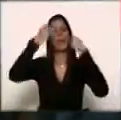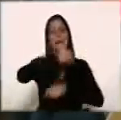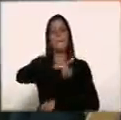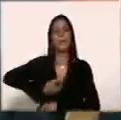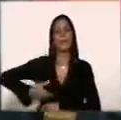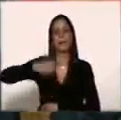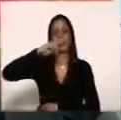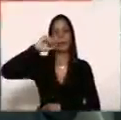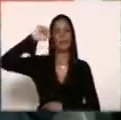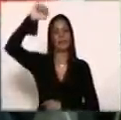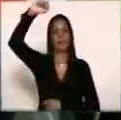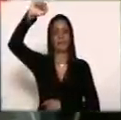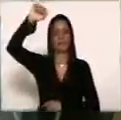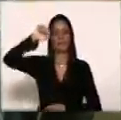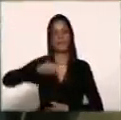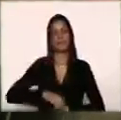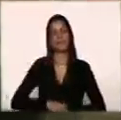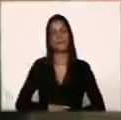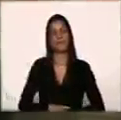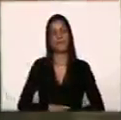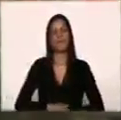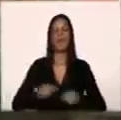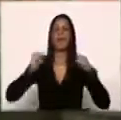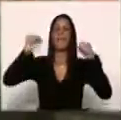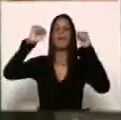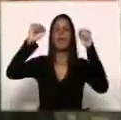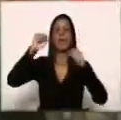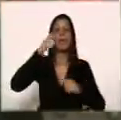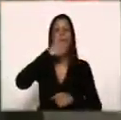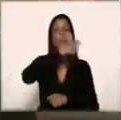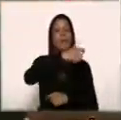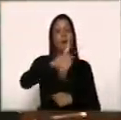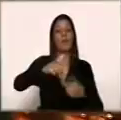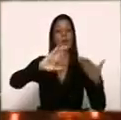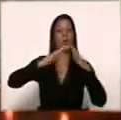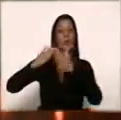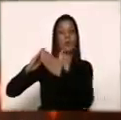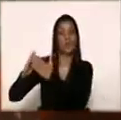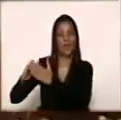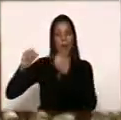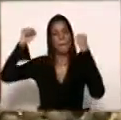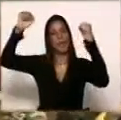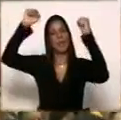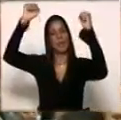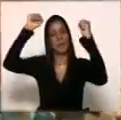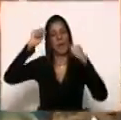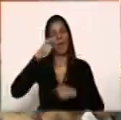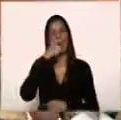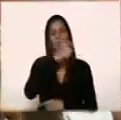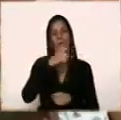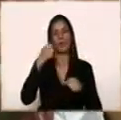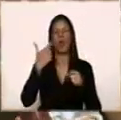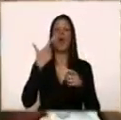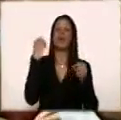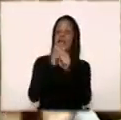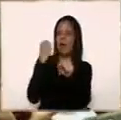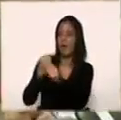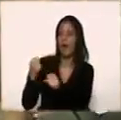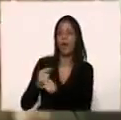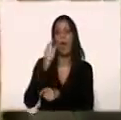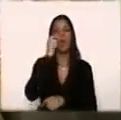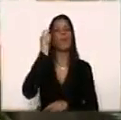obrero Nicolás Maduro! ¡Y que viva el poder popular! ¡Que vivan los trabajadores y las